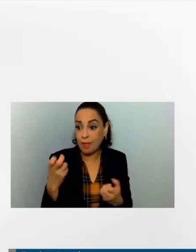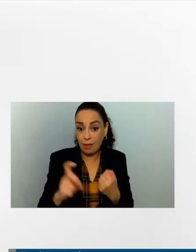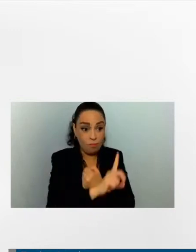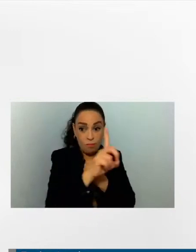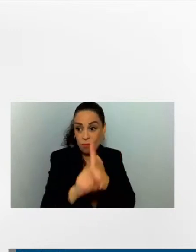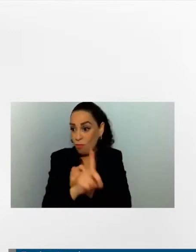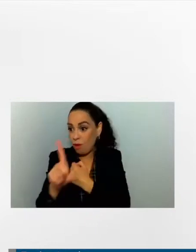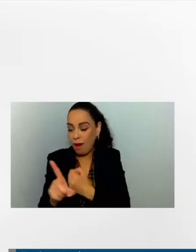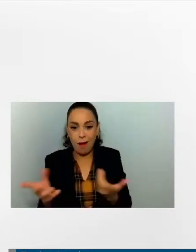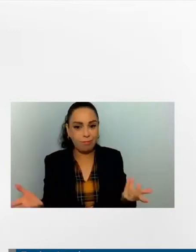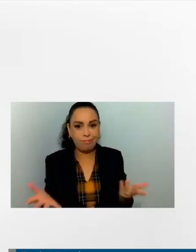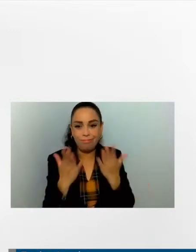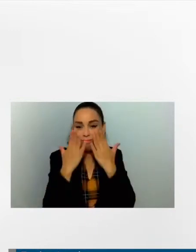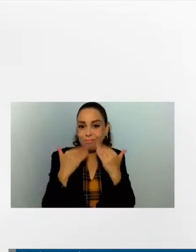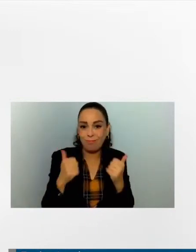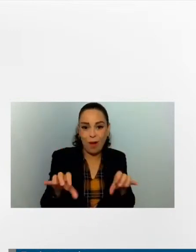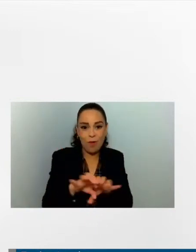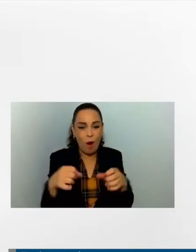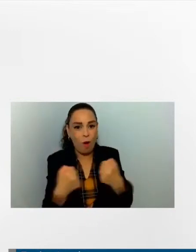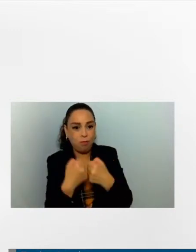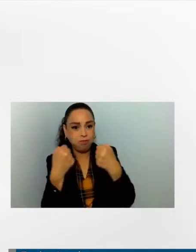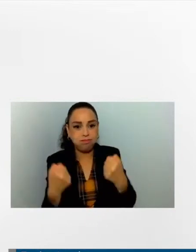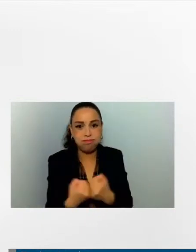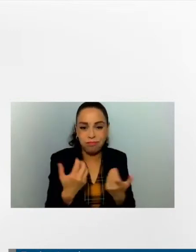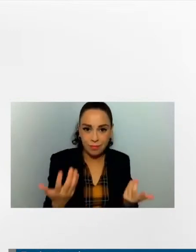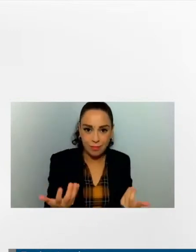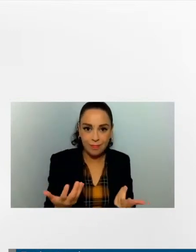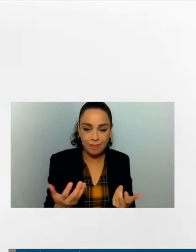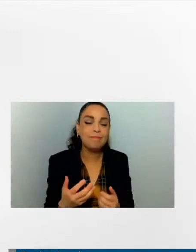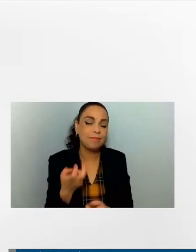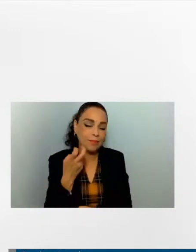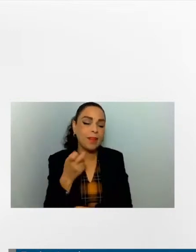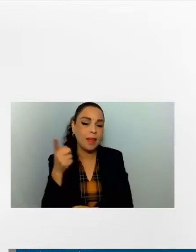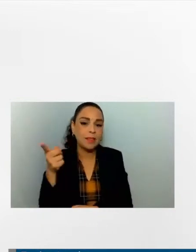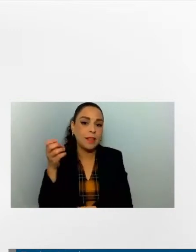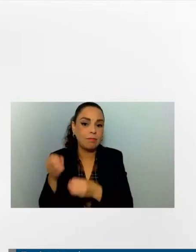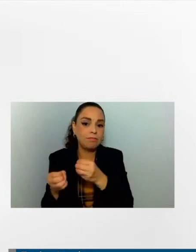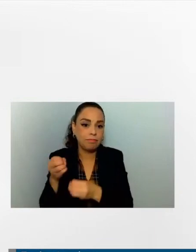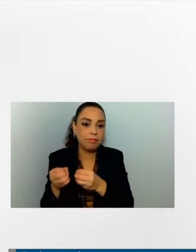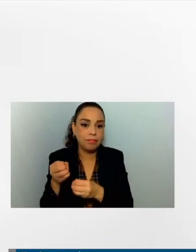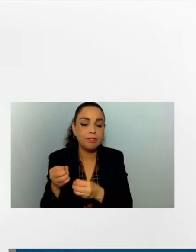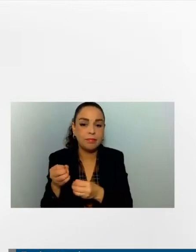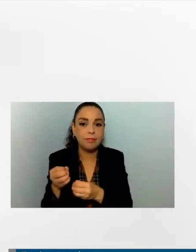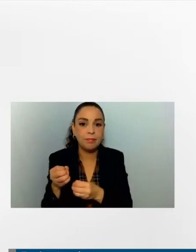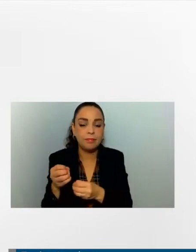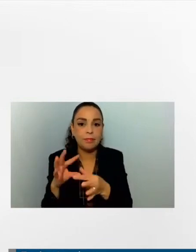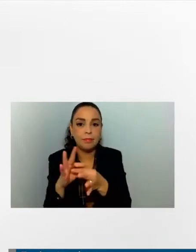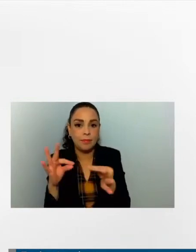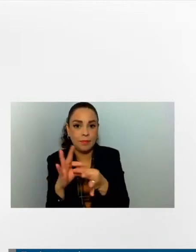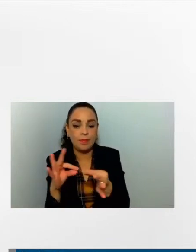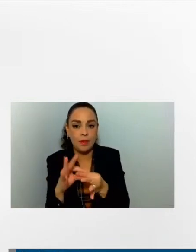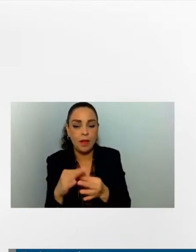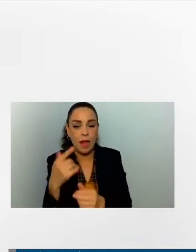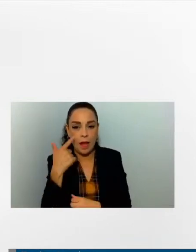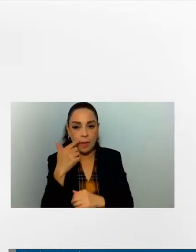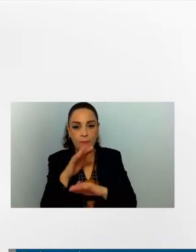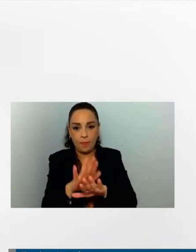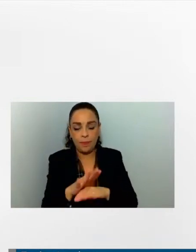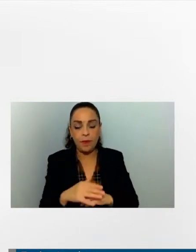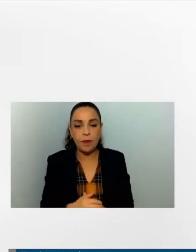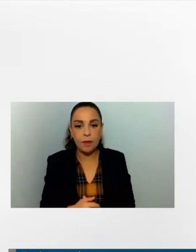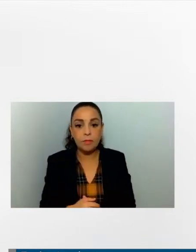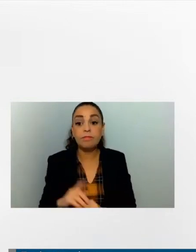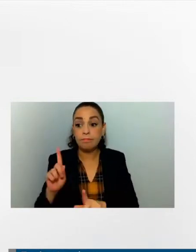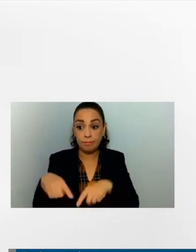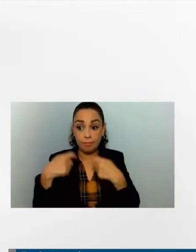¿no? Entonces, pues sí, la Corte nos ha hablado sobre, bueno, para empezar, si la obligación